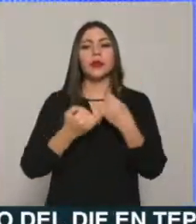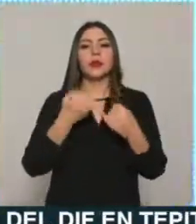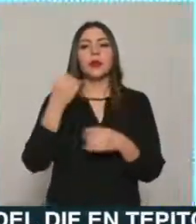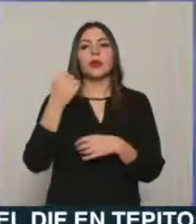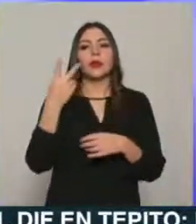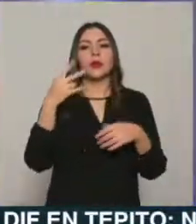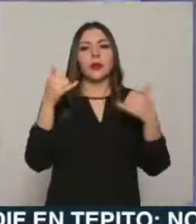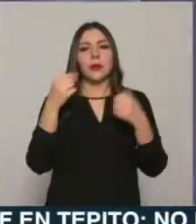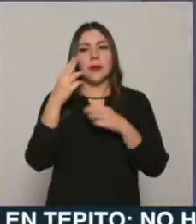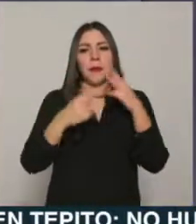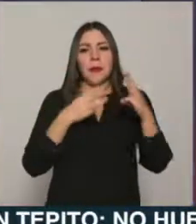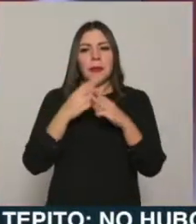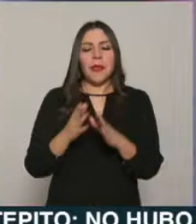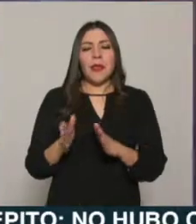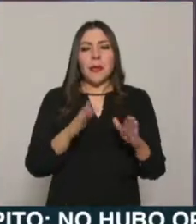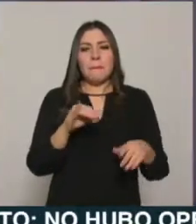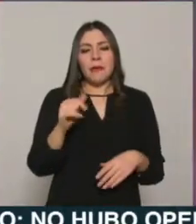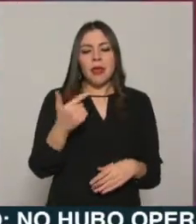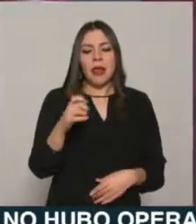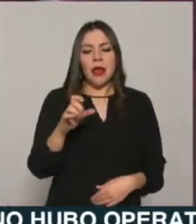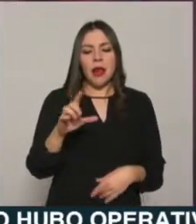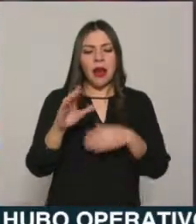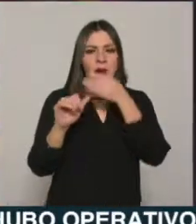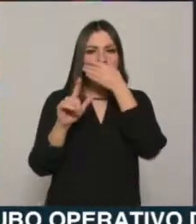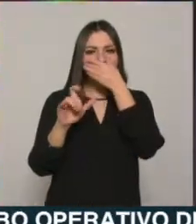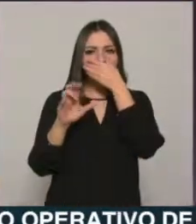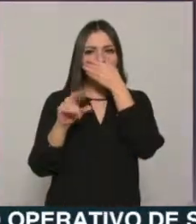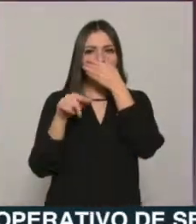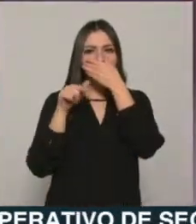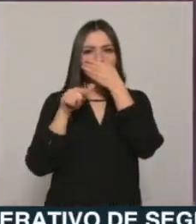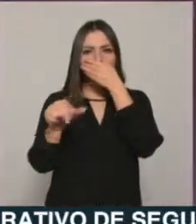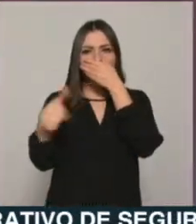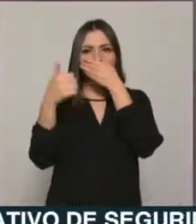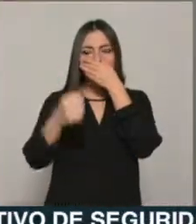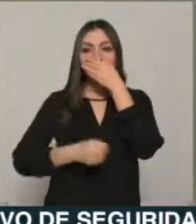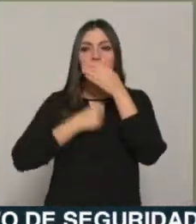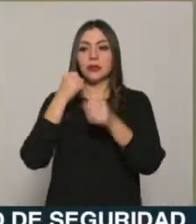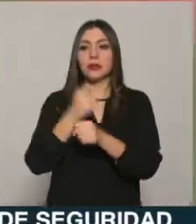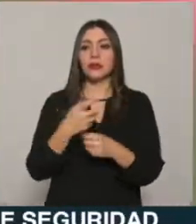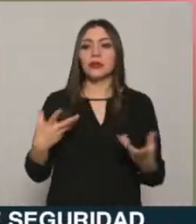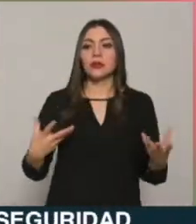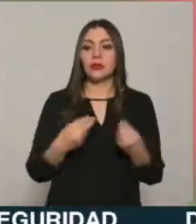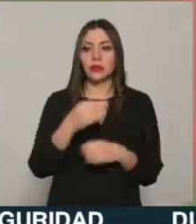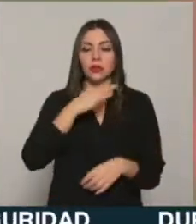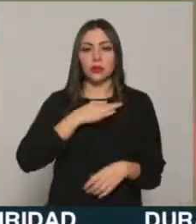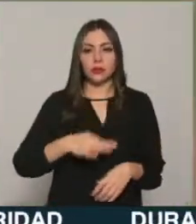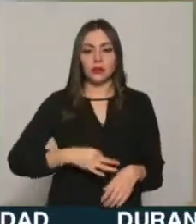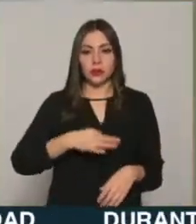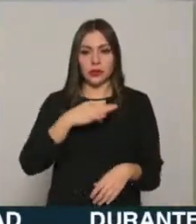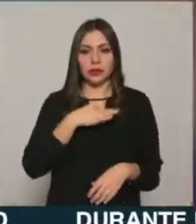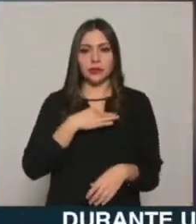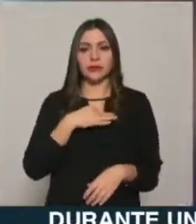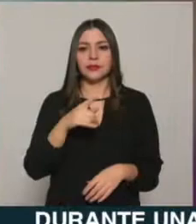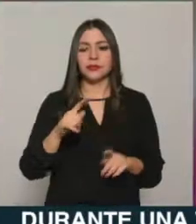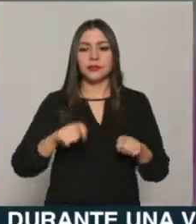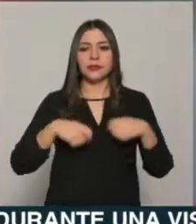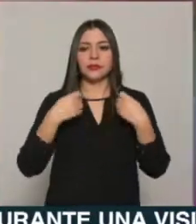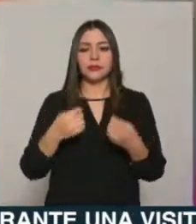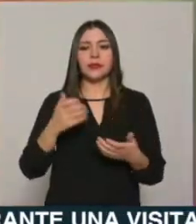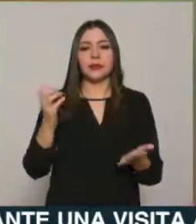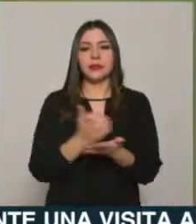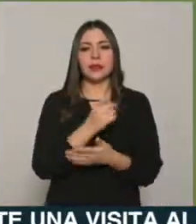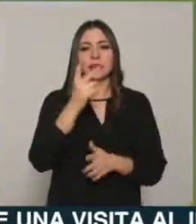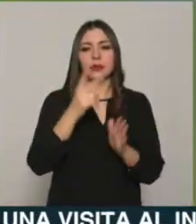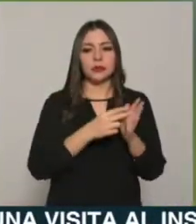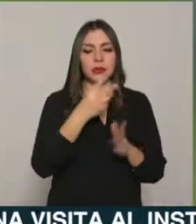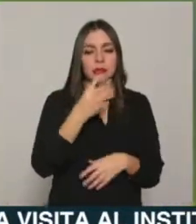Mundo. Miguel Calero estuvo 11 años con los Tuzos de Pachuca, obteniendo el título en 3 ligas 2003, 2006